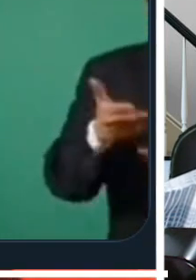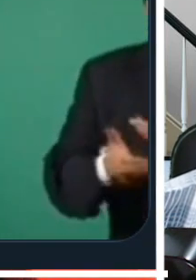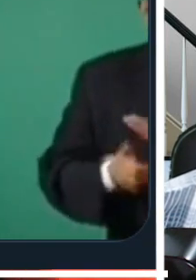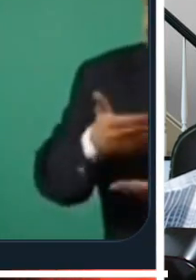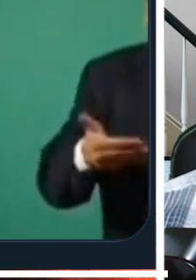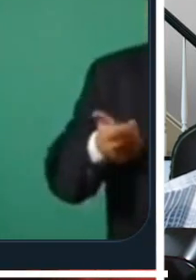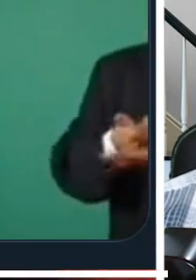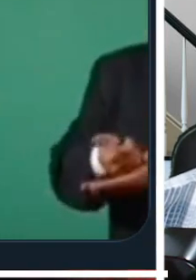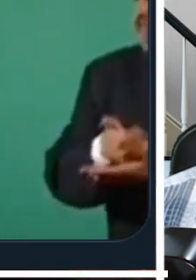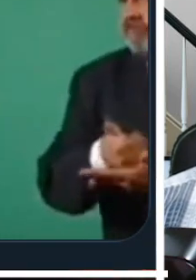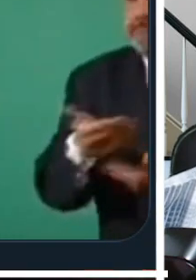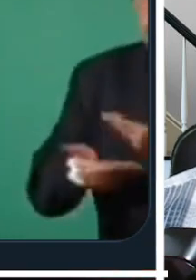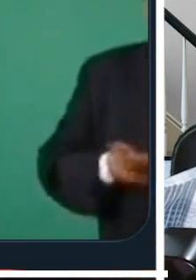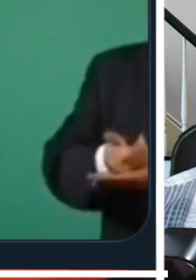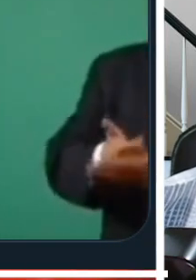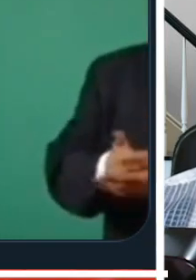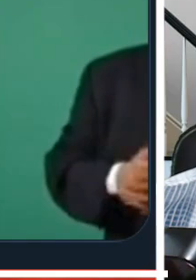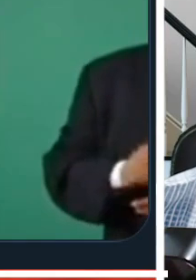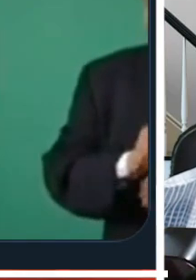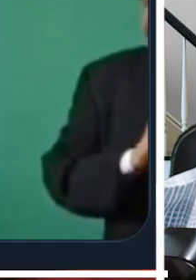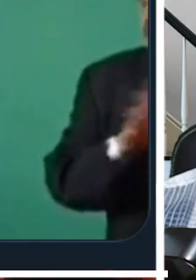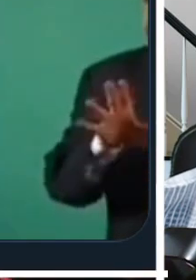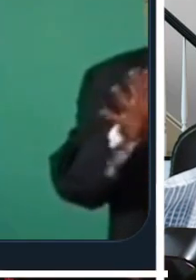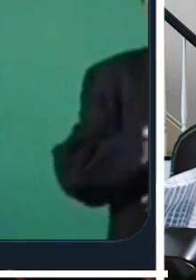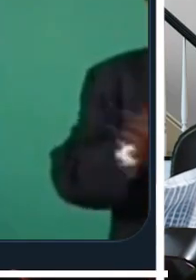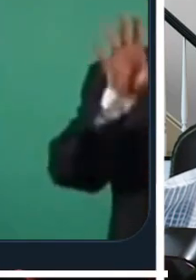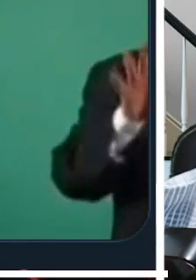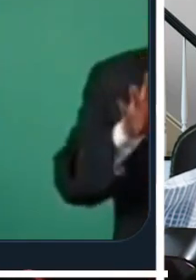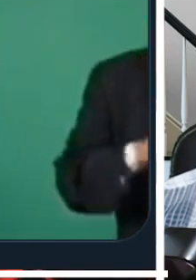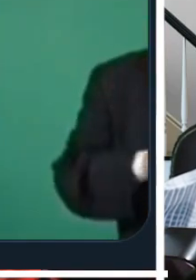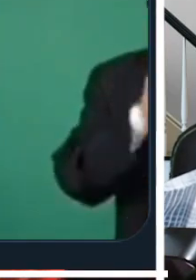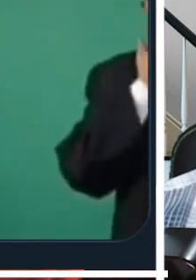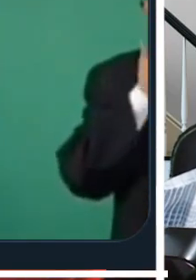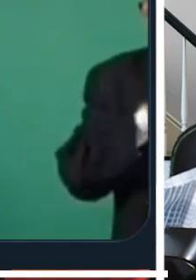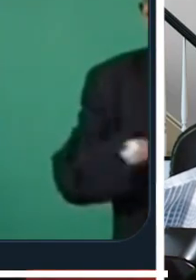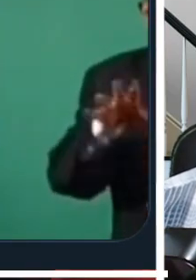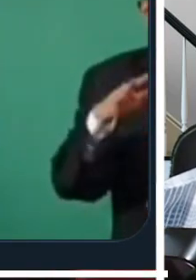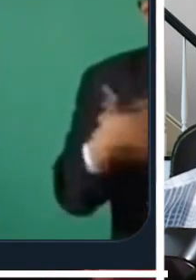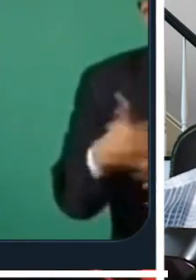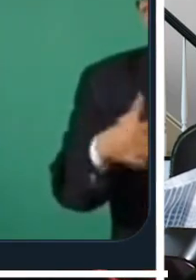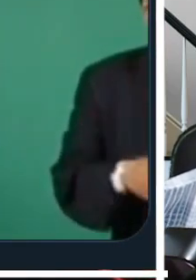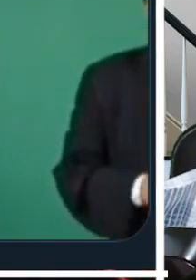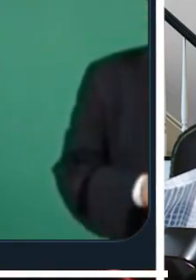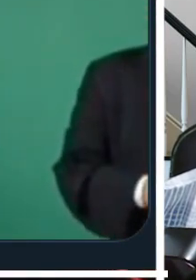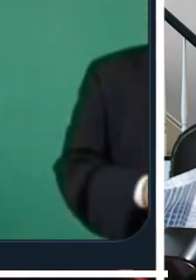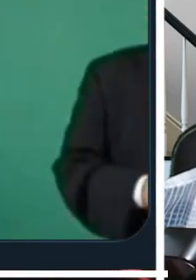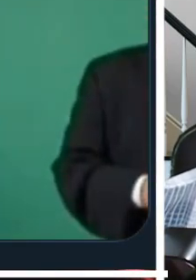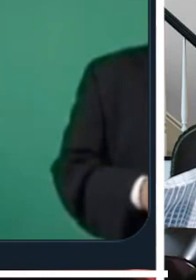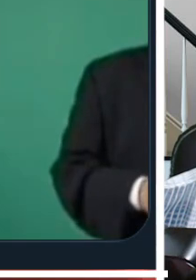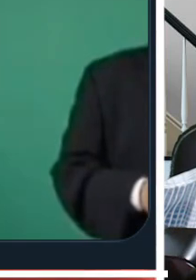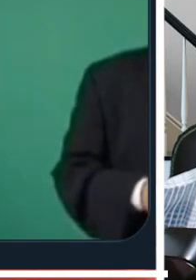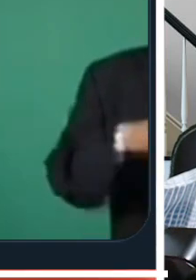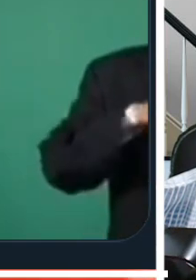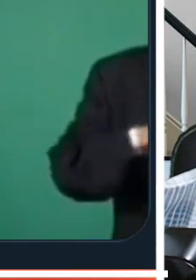hacerse millonarios. Hay que recordar que hasta regalan tinacos, despensas, todo para comprar el